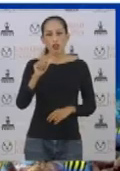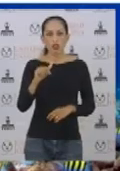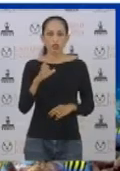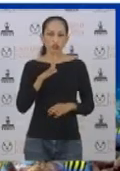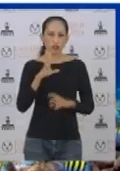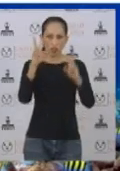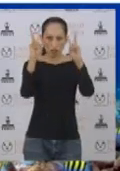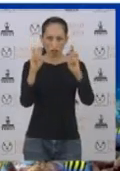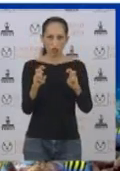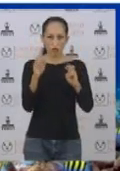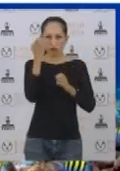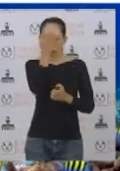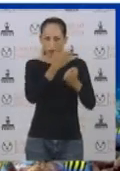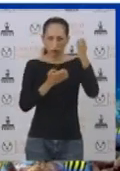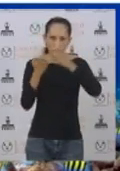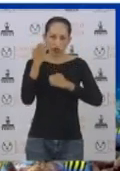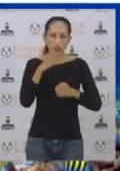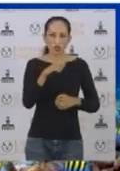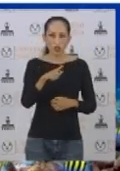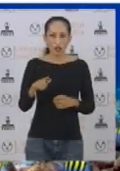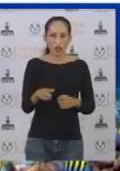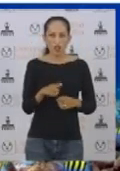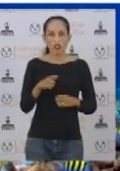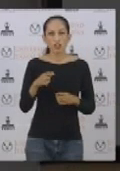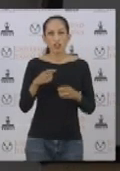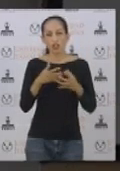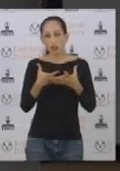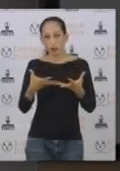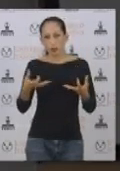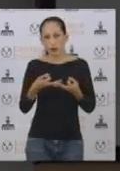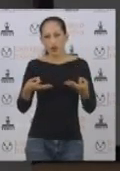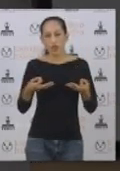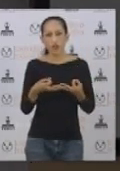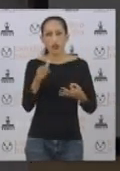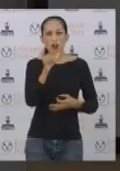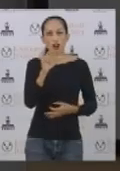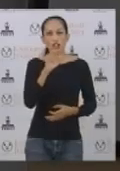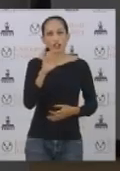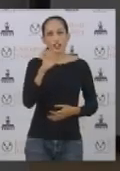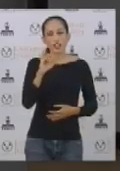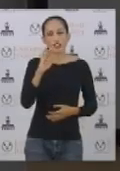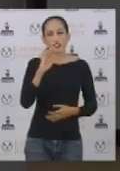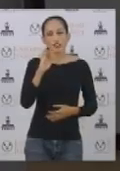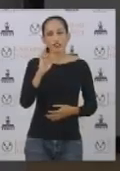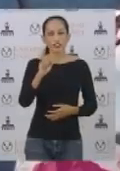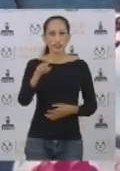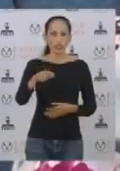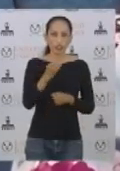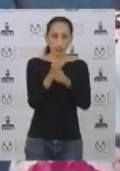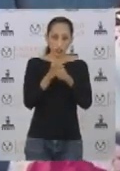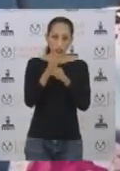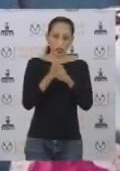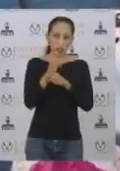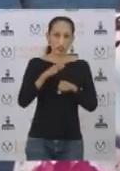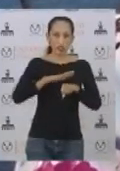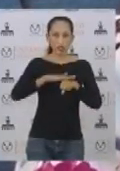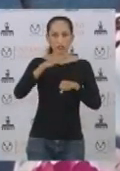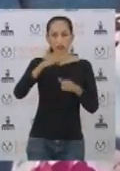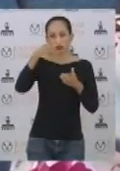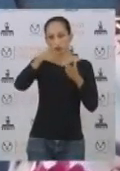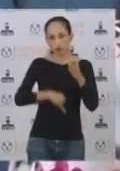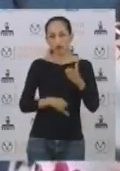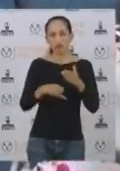fue Análisis de Comunidades Ícticas Arrecifales, en donde se dieron a conocer los avances que en materia de investigación se han realizado